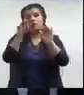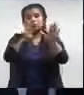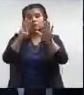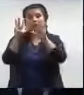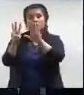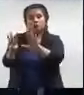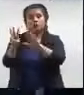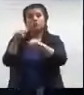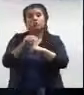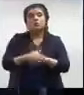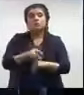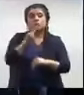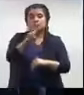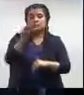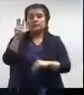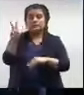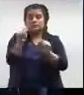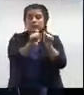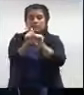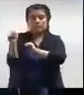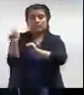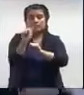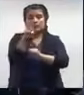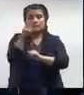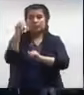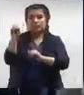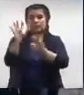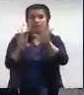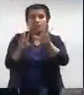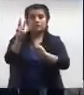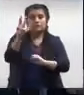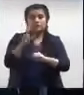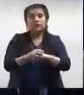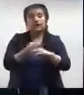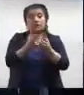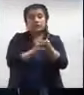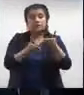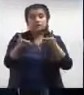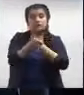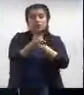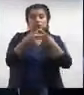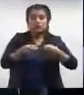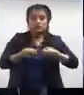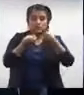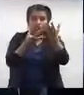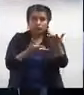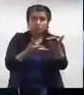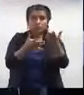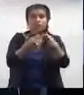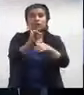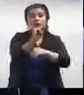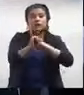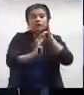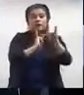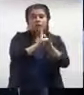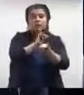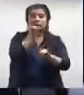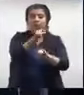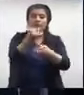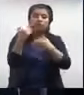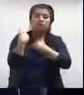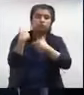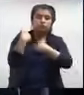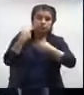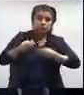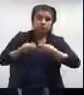000588, de fecha 23 de abril de 2013. Dirección de Informática es la responsable de administrar todo lo